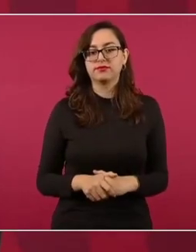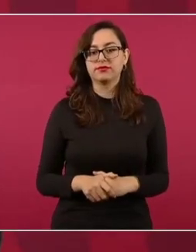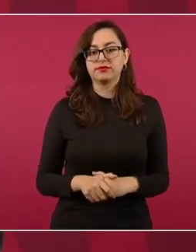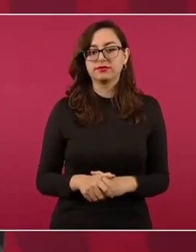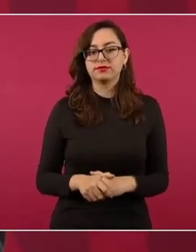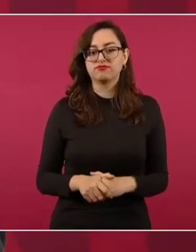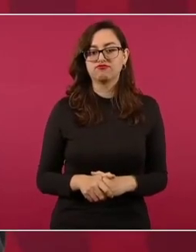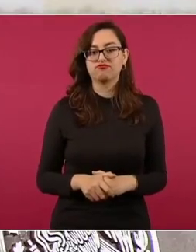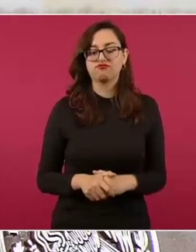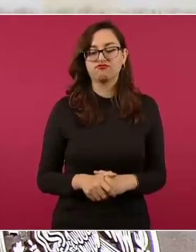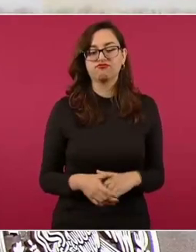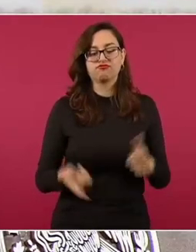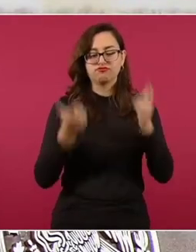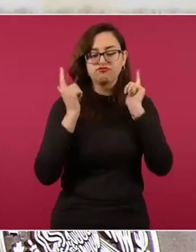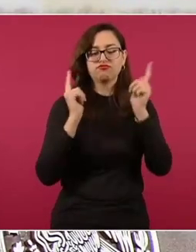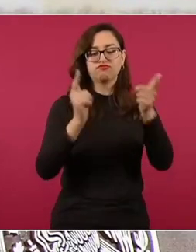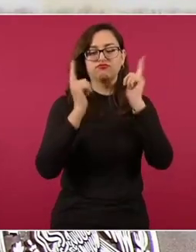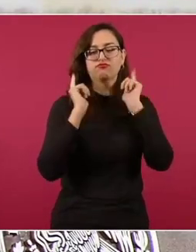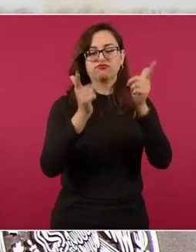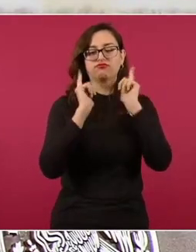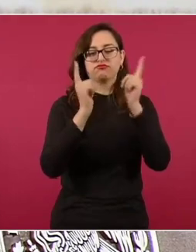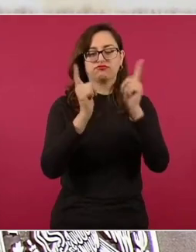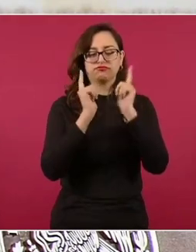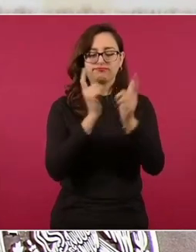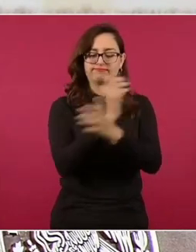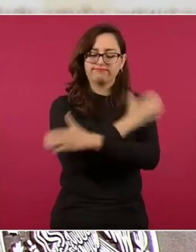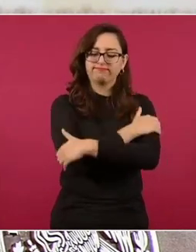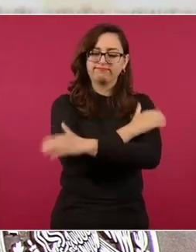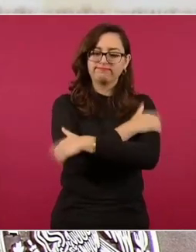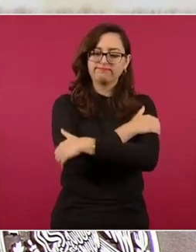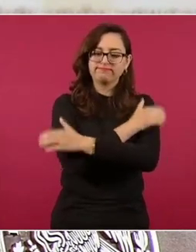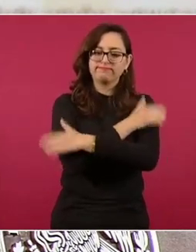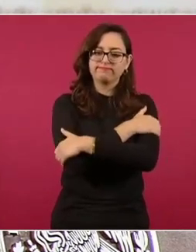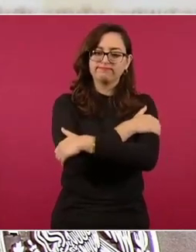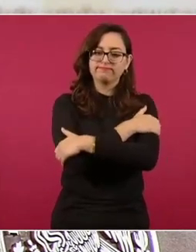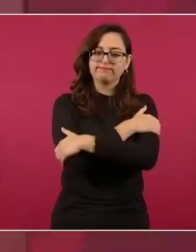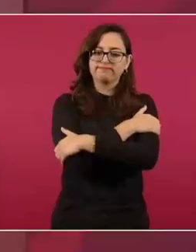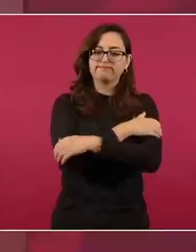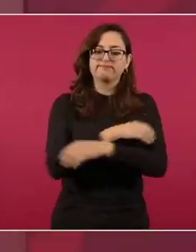le deseo lo mejor, así, un abrazo